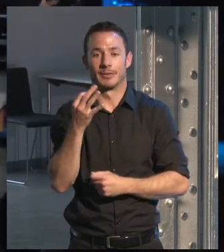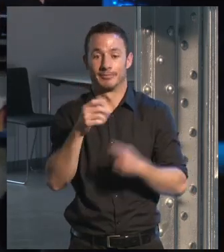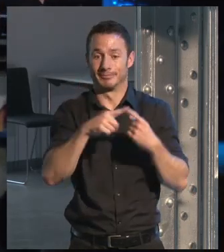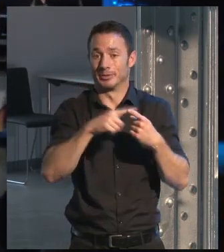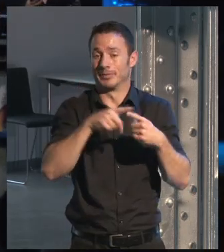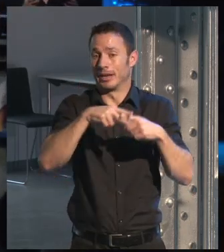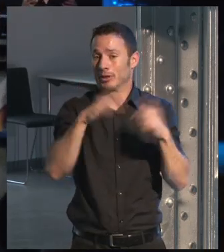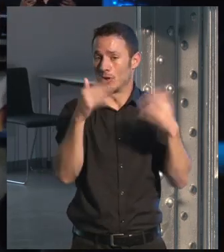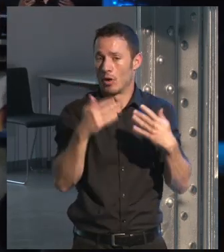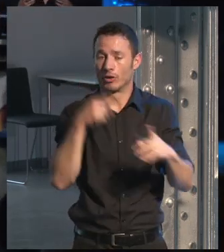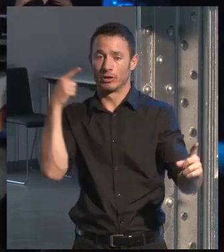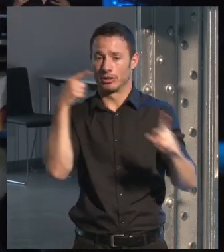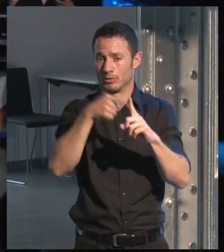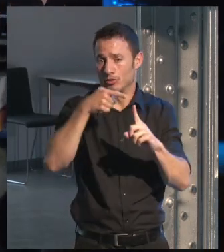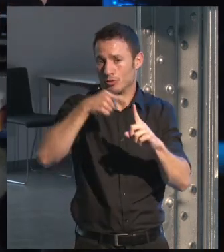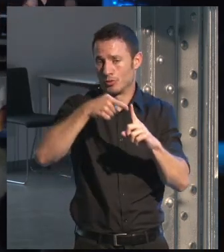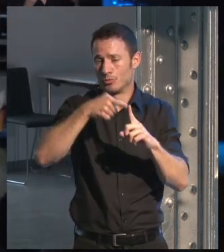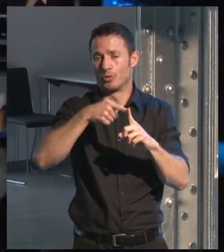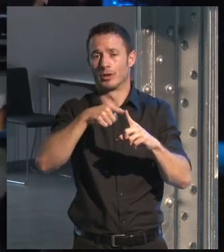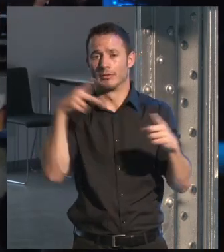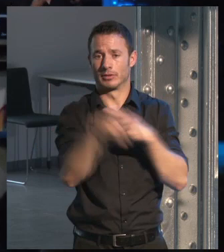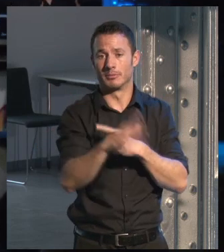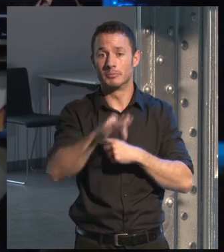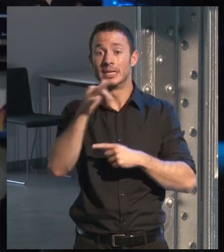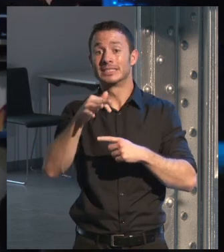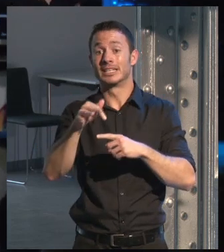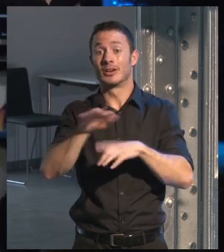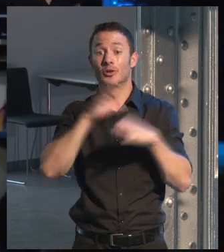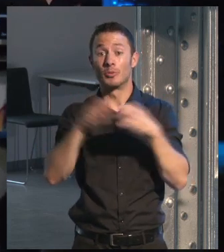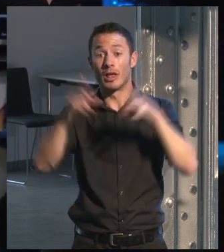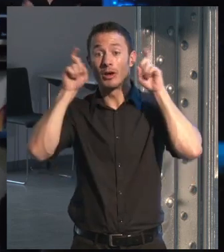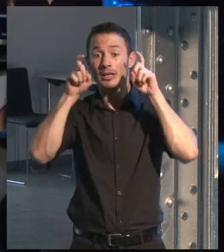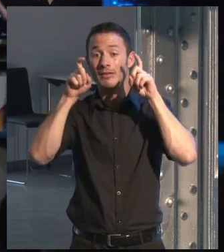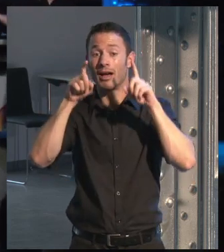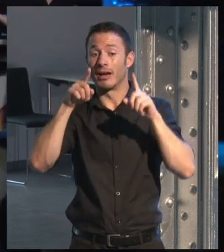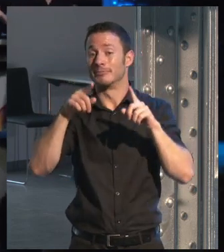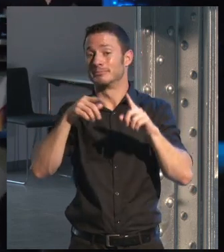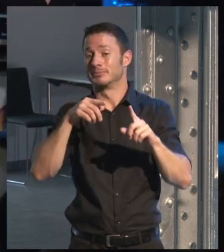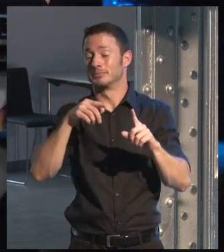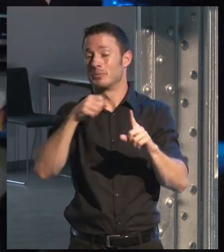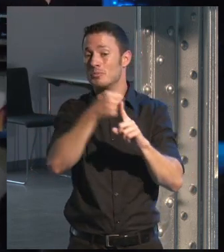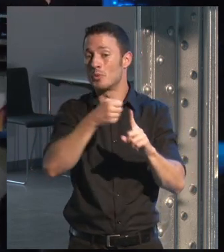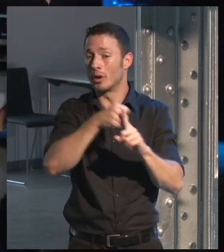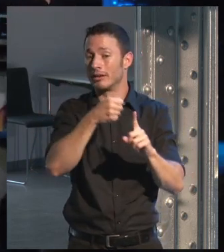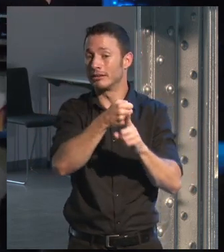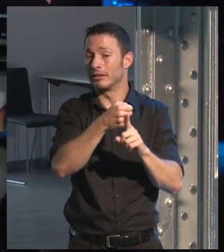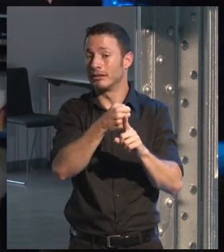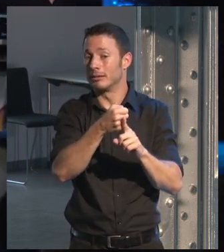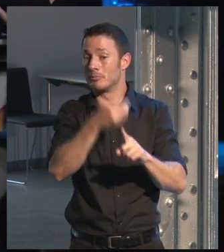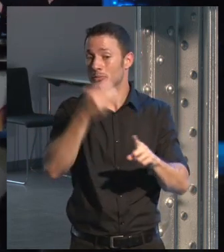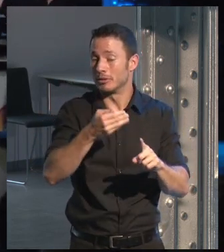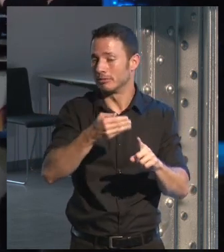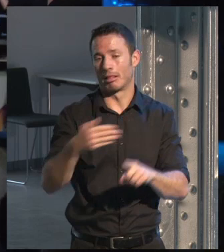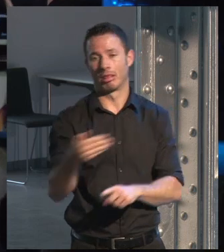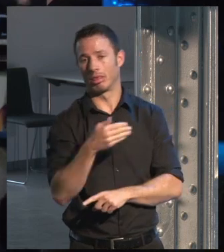bullying. Y dos, que la comunidad educativa no le da el bullying la importancia que tiene, porque realmente cree que es una chiquillada, cuando ni mucho menos.